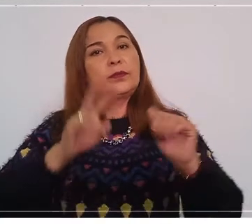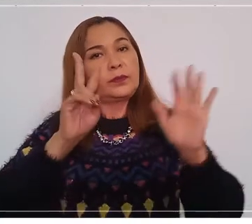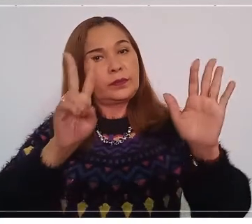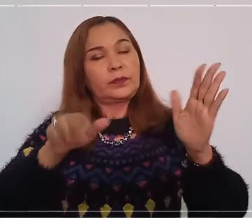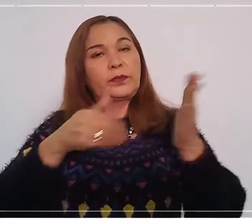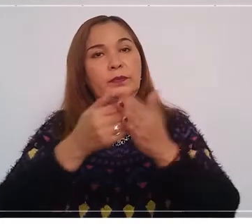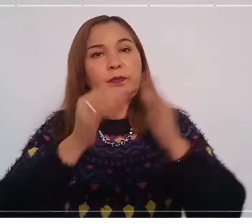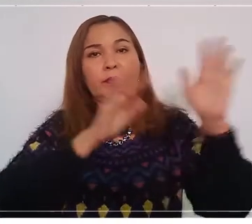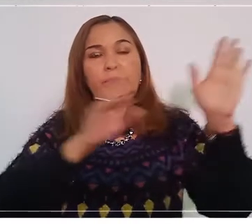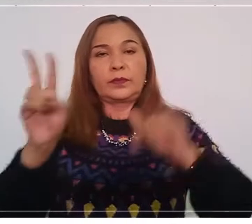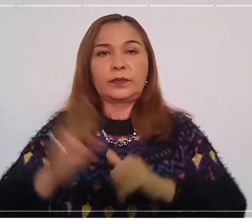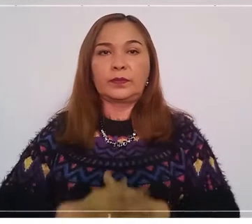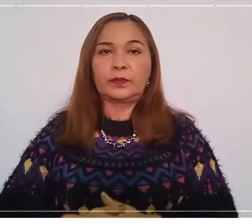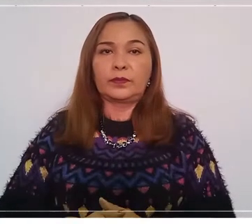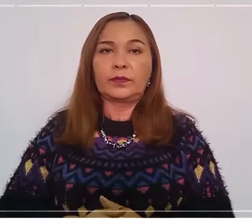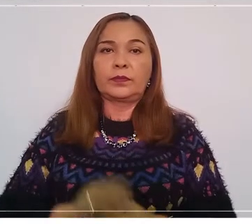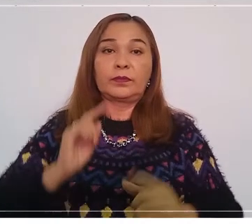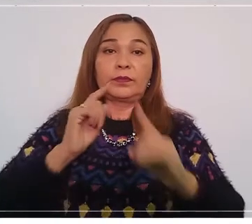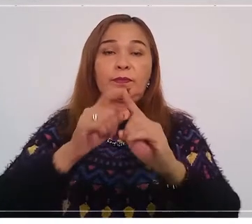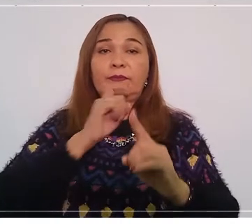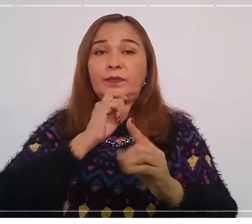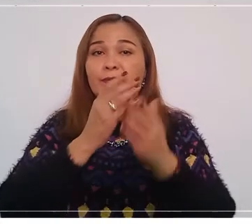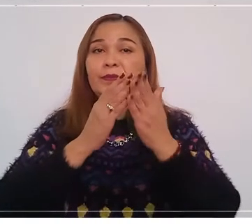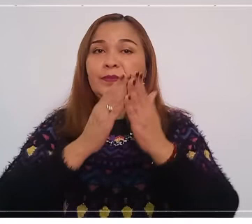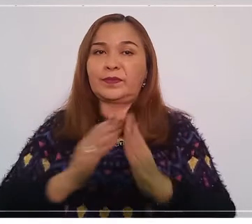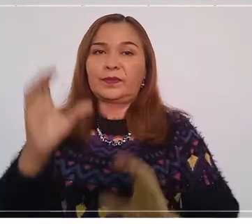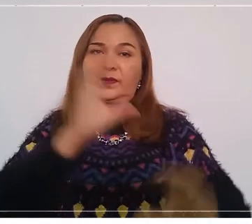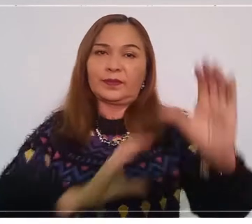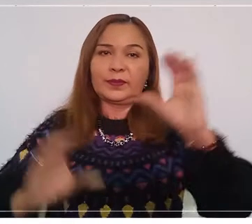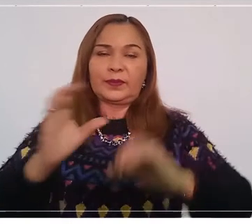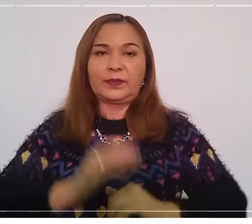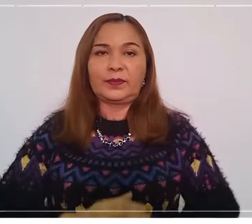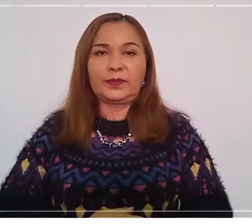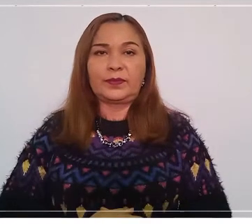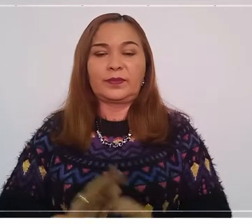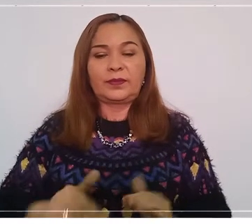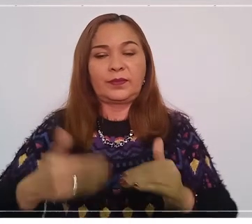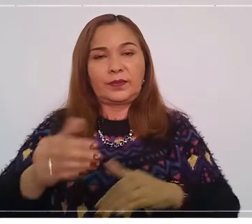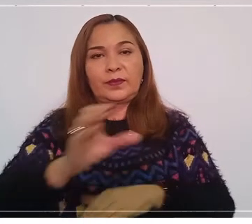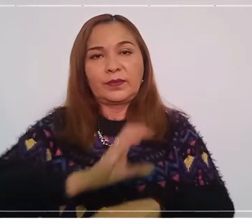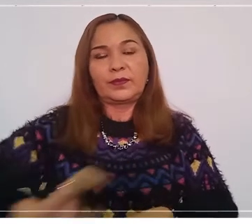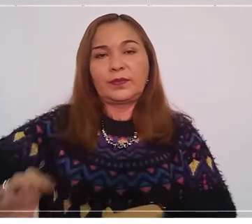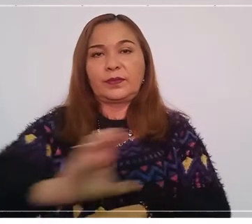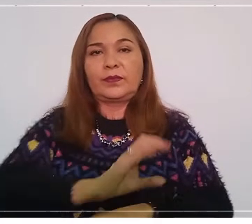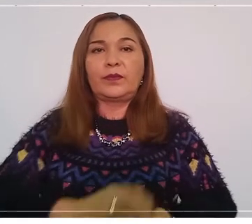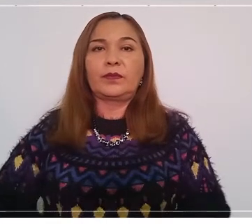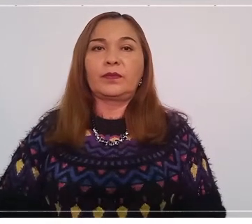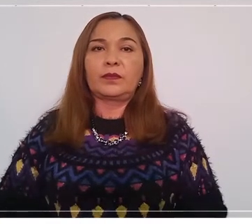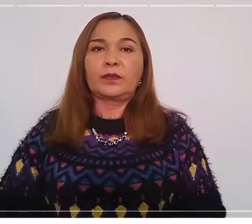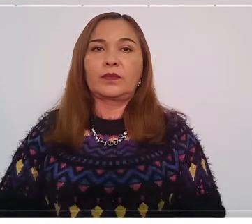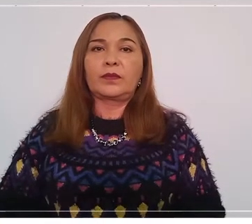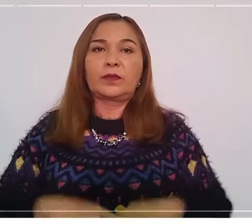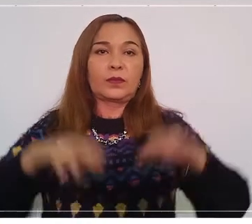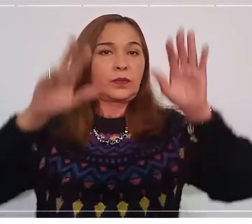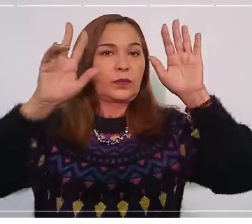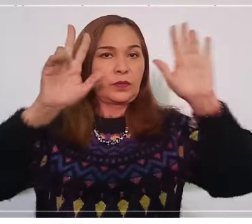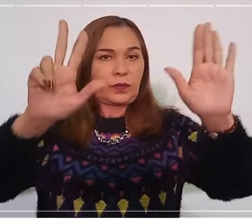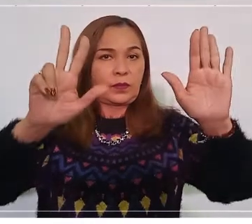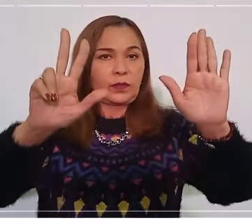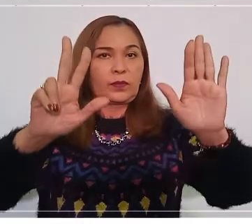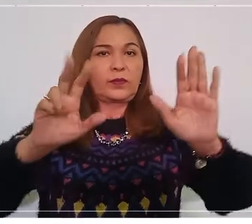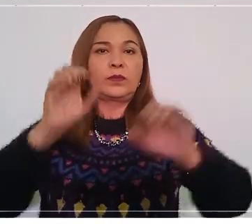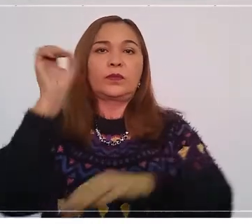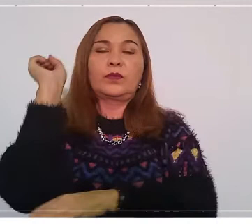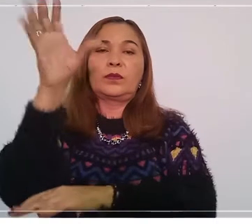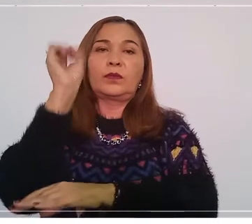7 al 17 reto estudiantil de ciencias fase circuital día 8